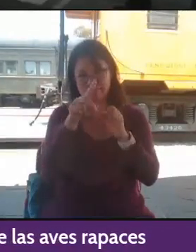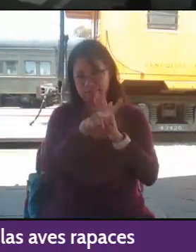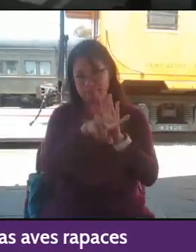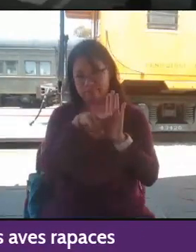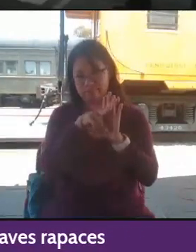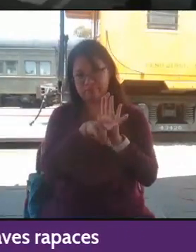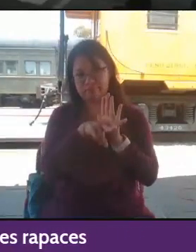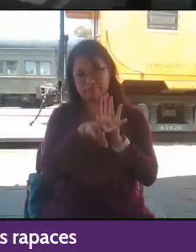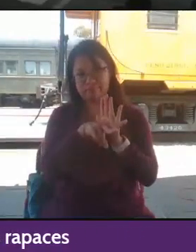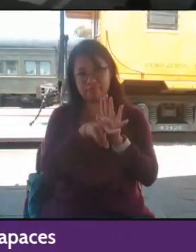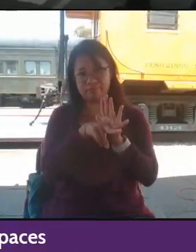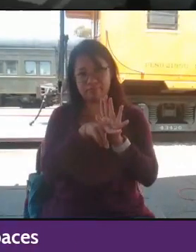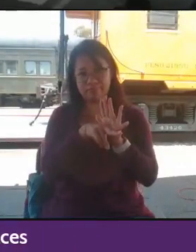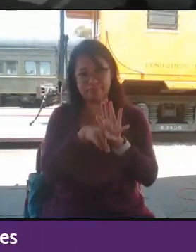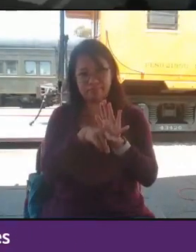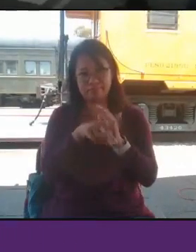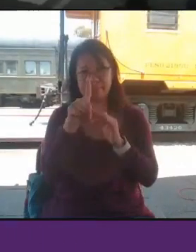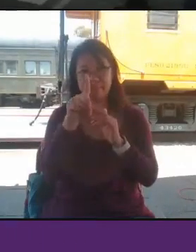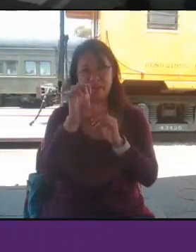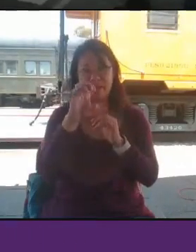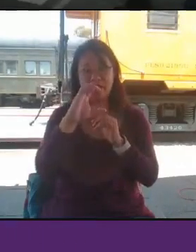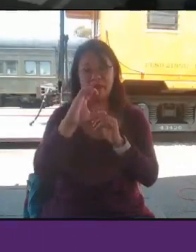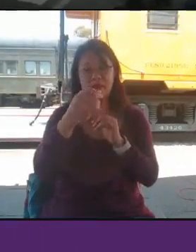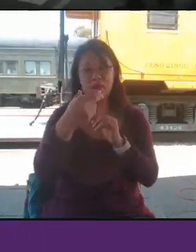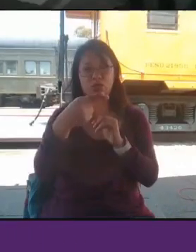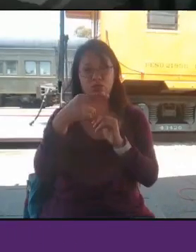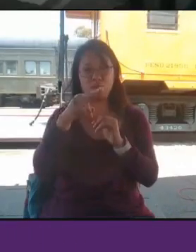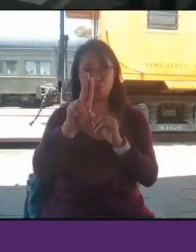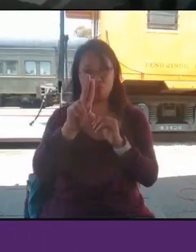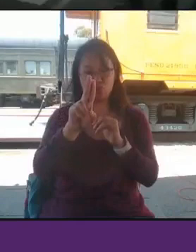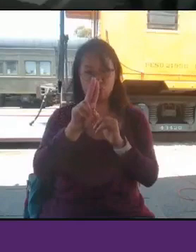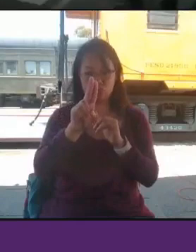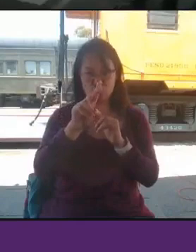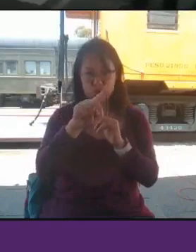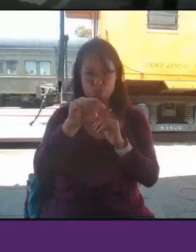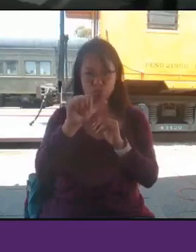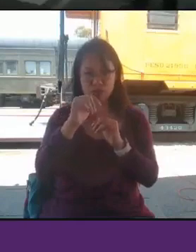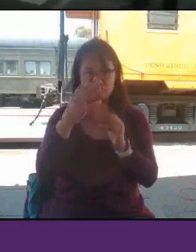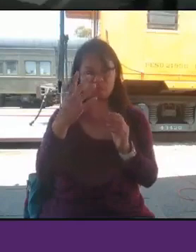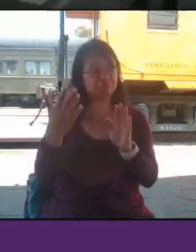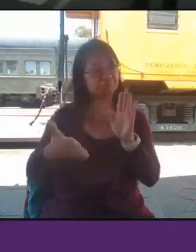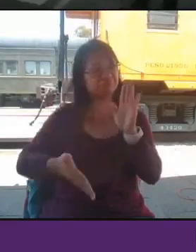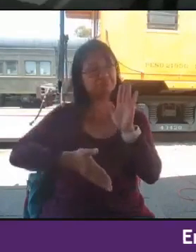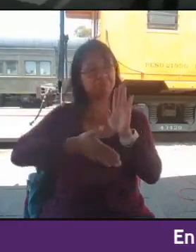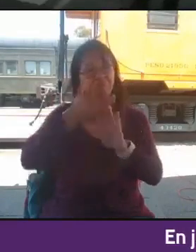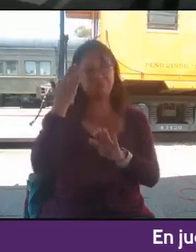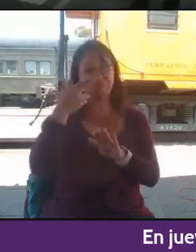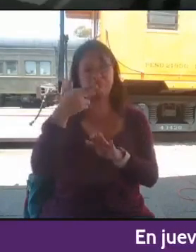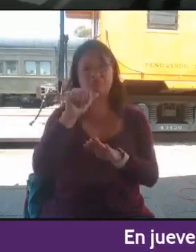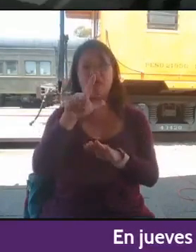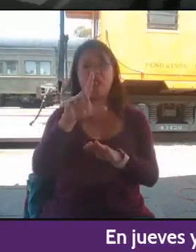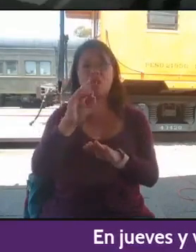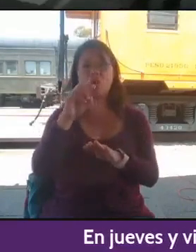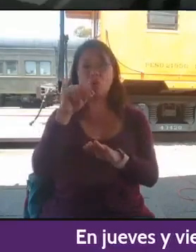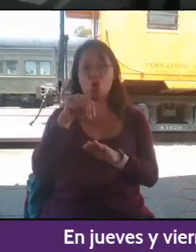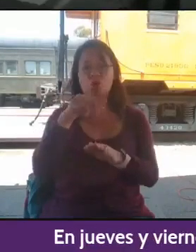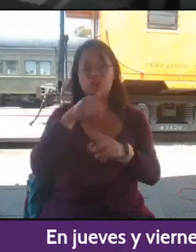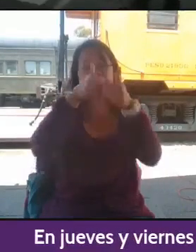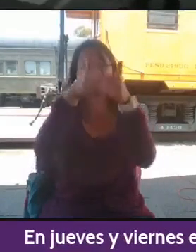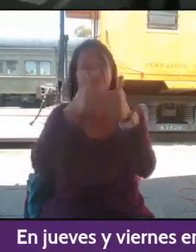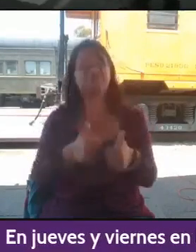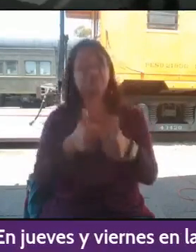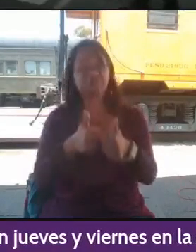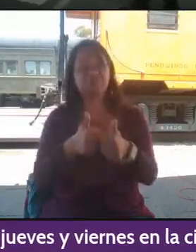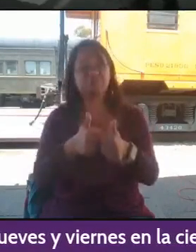lechuza abandonó el departamento. Abandonó su casita y el gavilán se la quedó. Nadie se murió, nadie salió lastimado, solamente